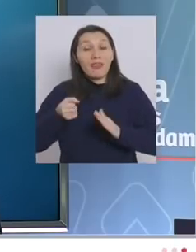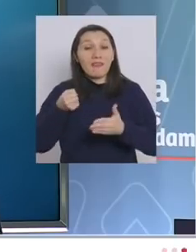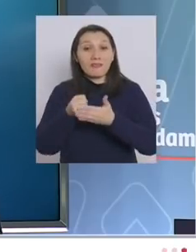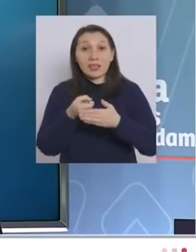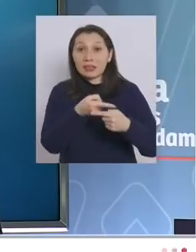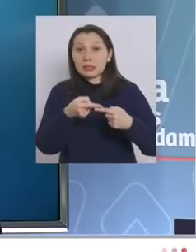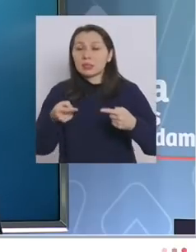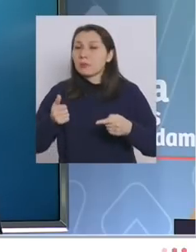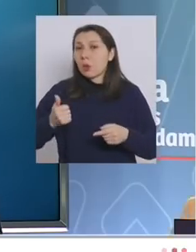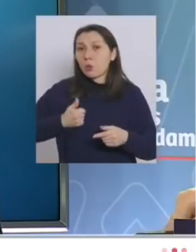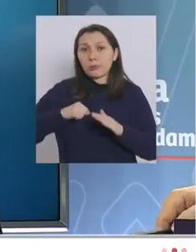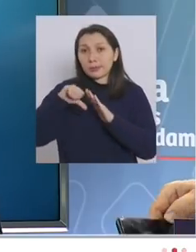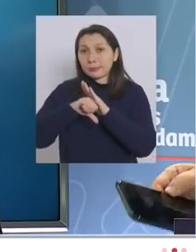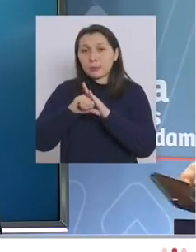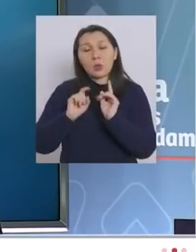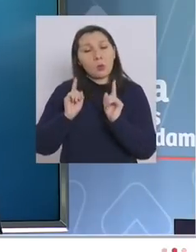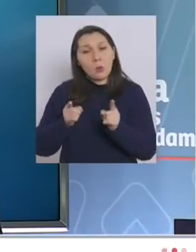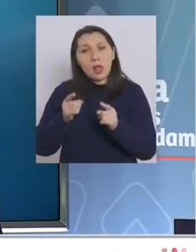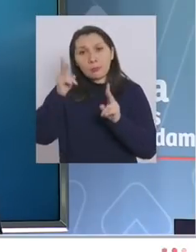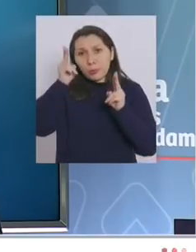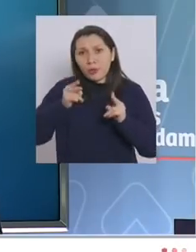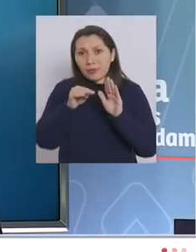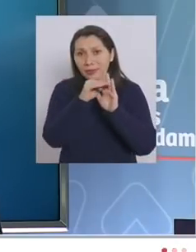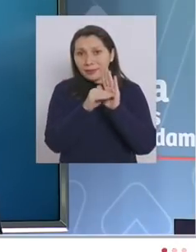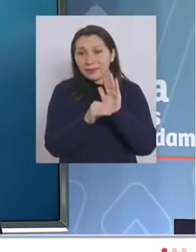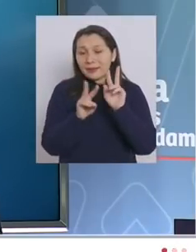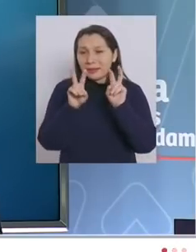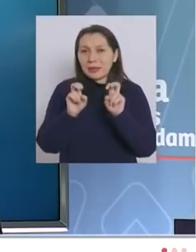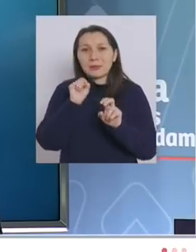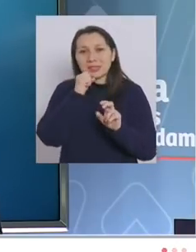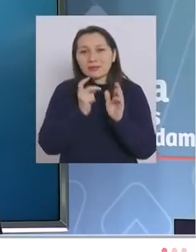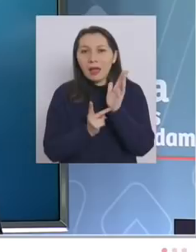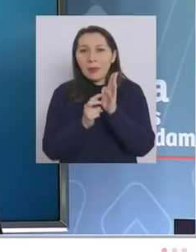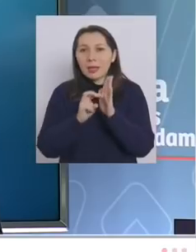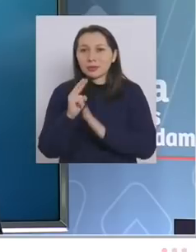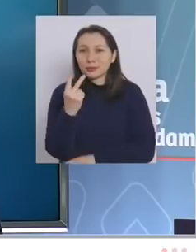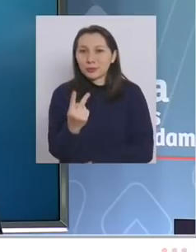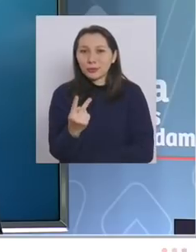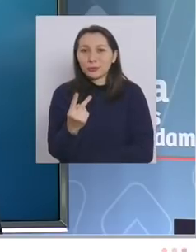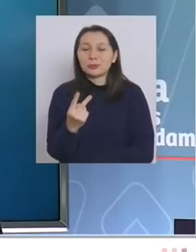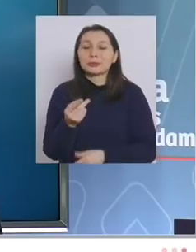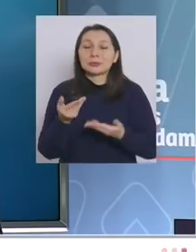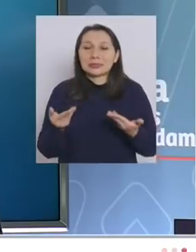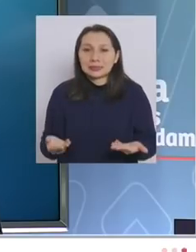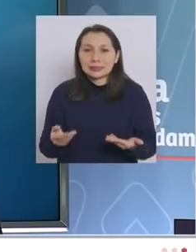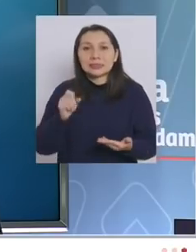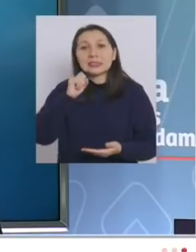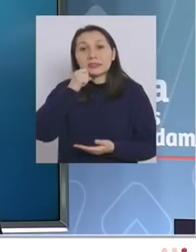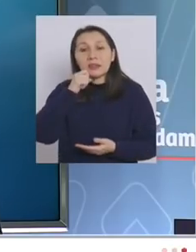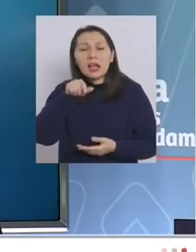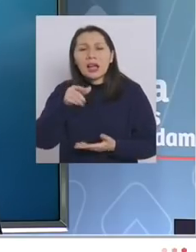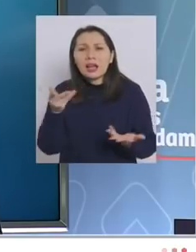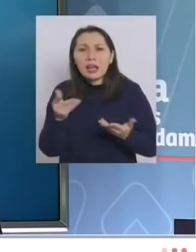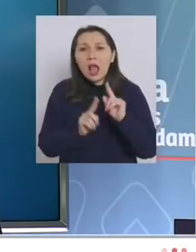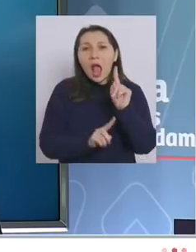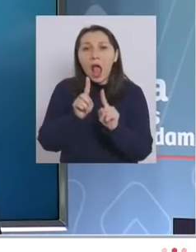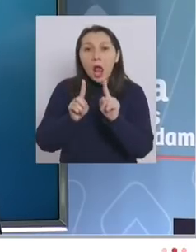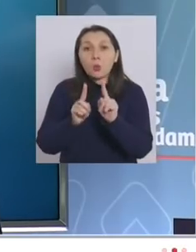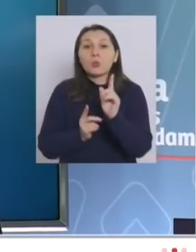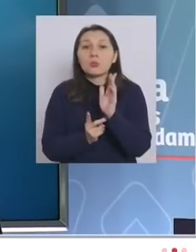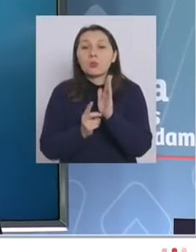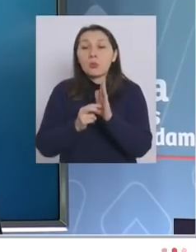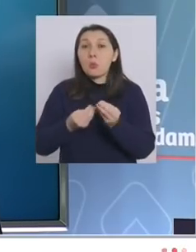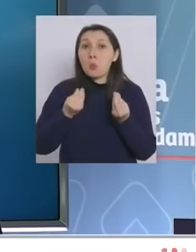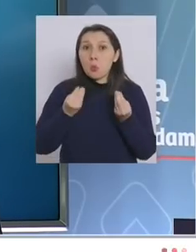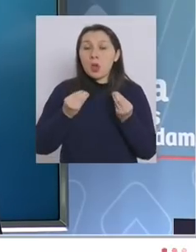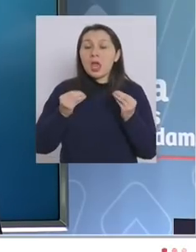fines de semana, con todas las otras restricciones que implican la etapa de transición. Significó que habían algunas que estaban avanzando